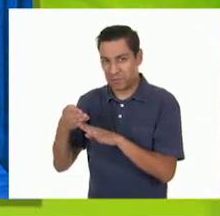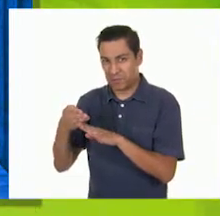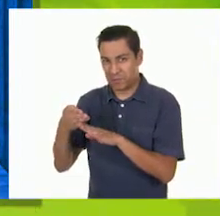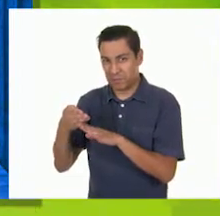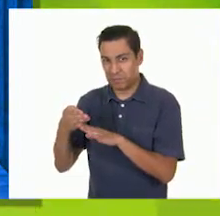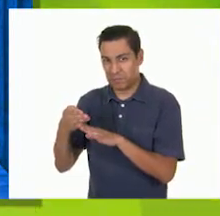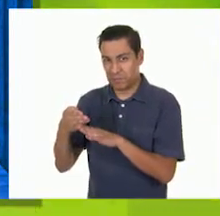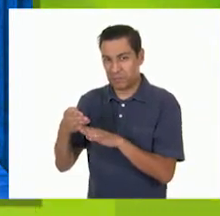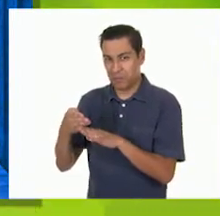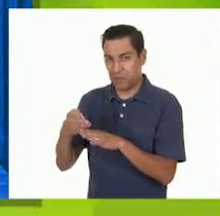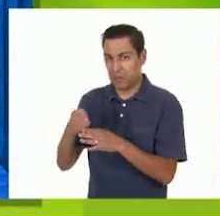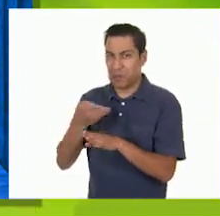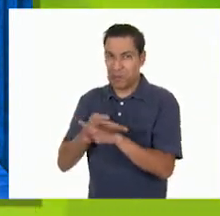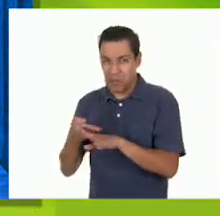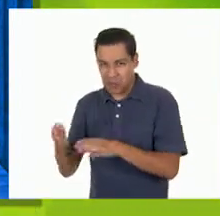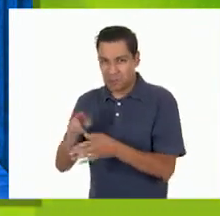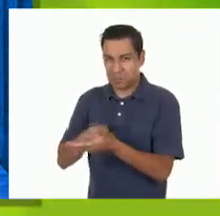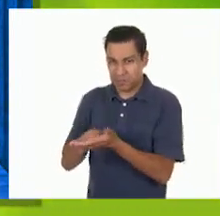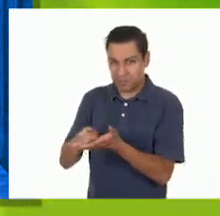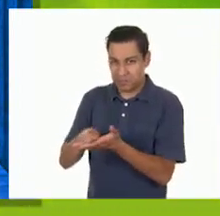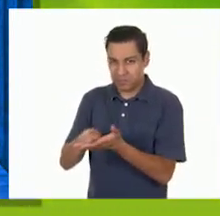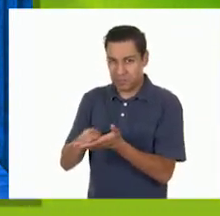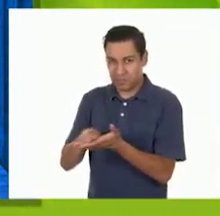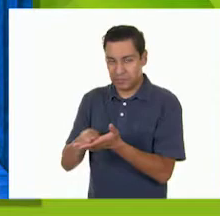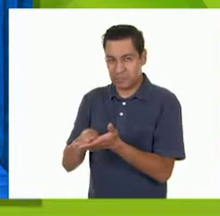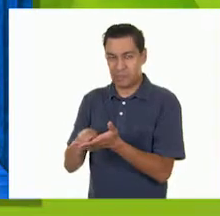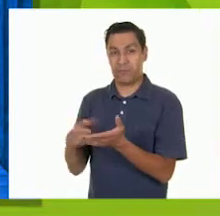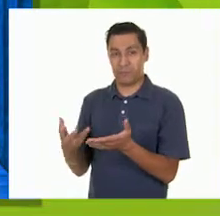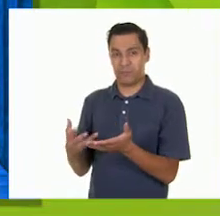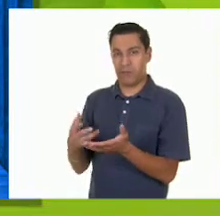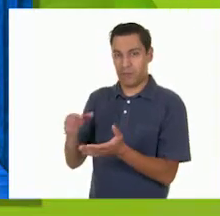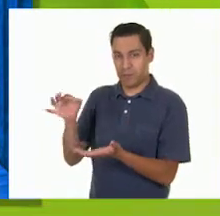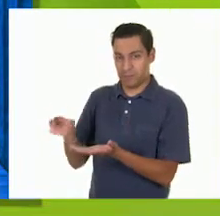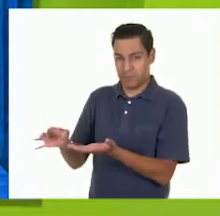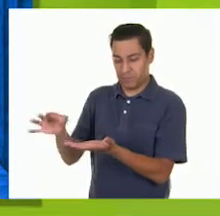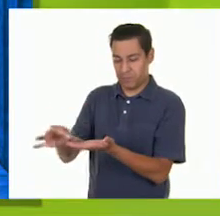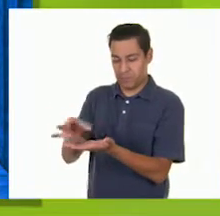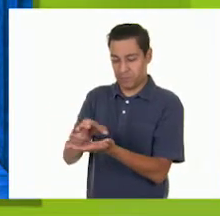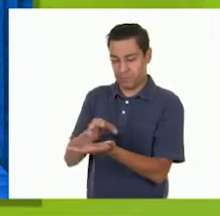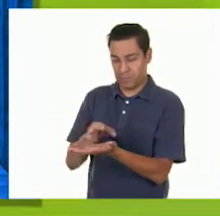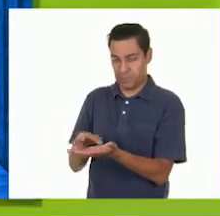pinto la abuela tomaba